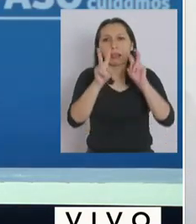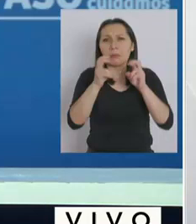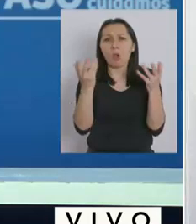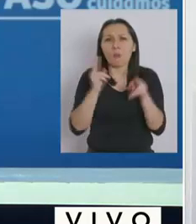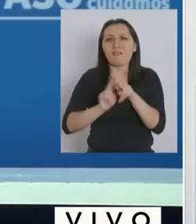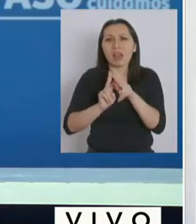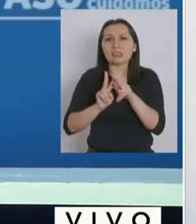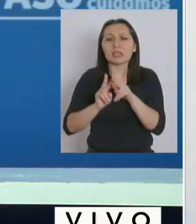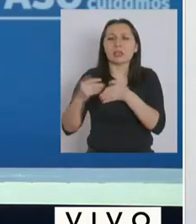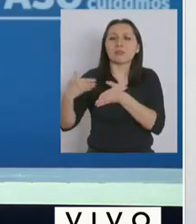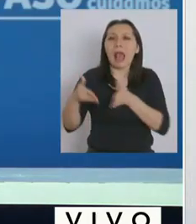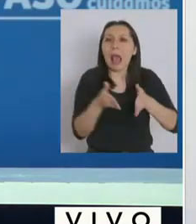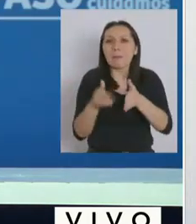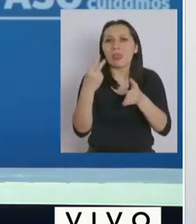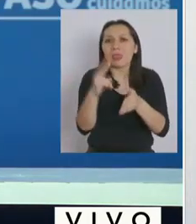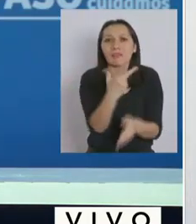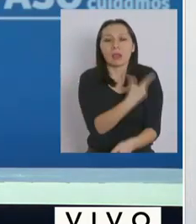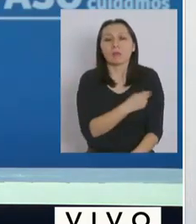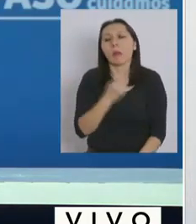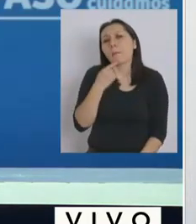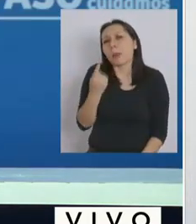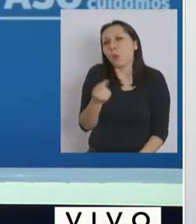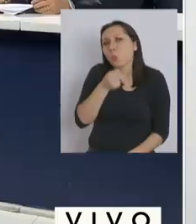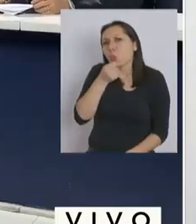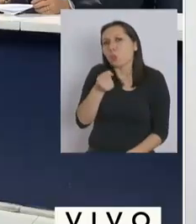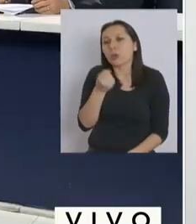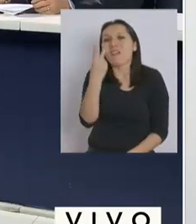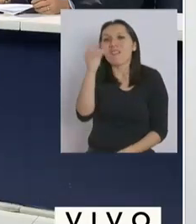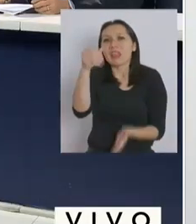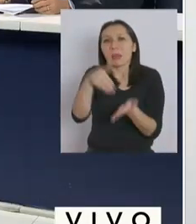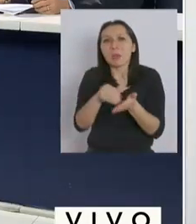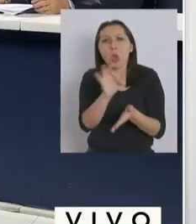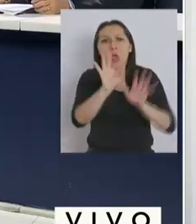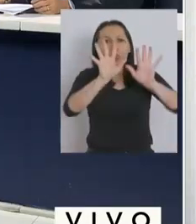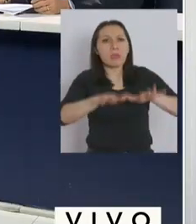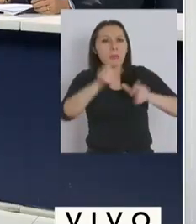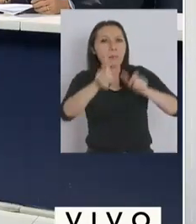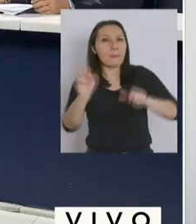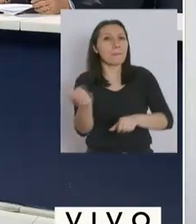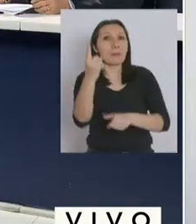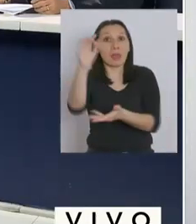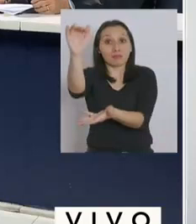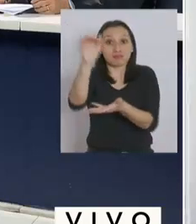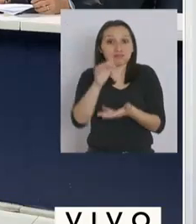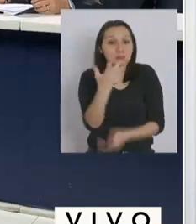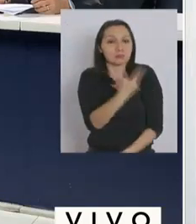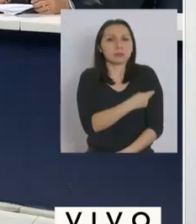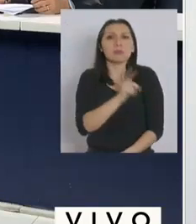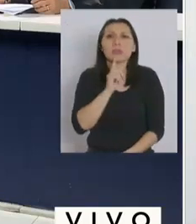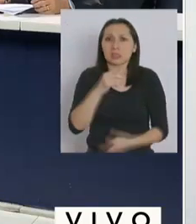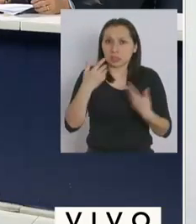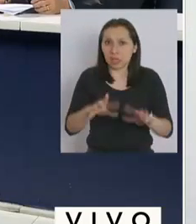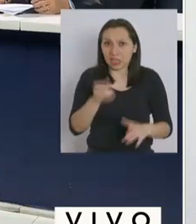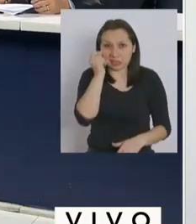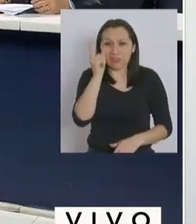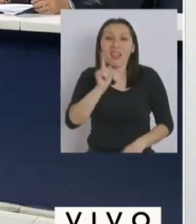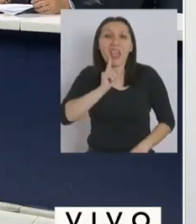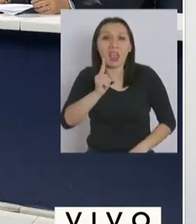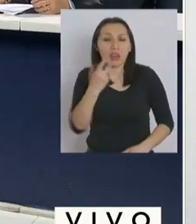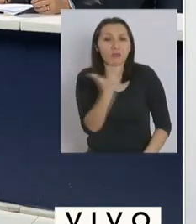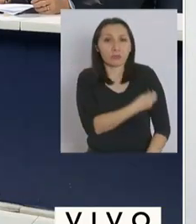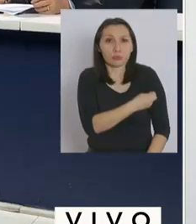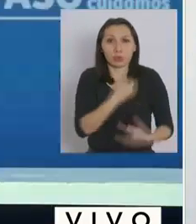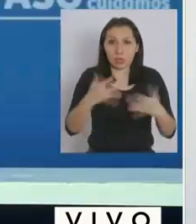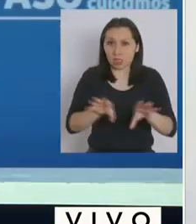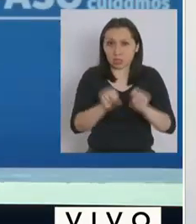la vacuna. Subsecretaria, pero la decisión, por ejemplo, de vacunar a 20.000 o 10.000 personas con las primeras dosis, ¿esa decisión está tomada o no?